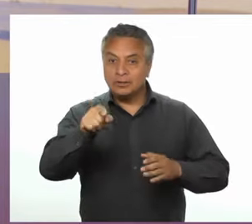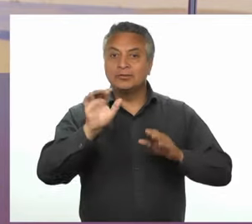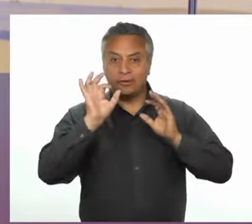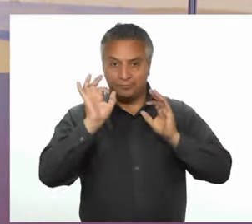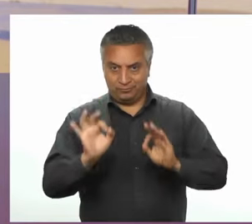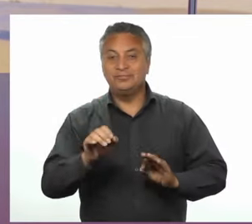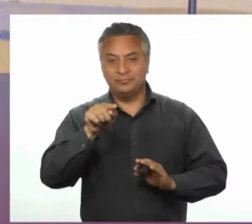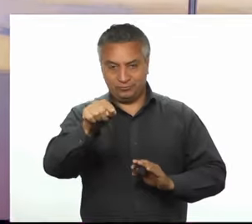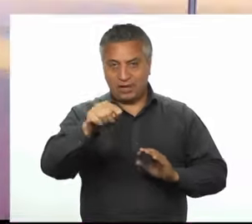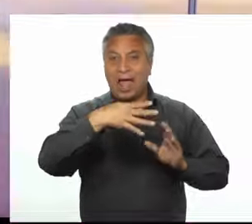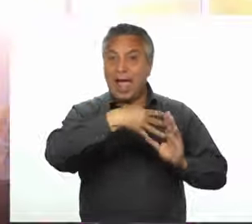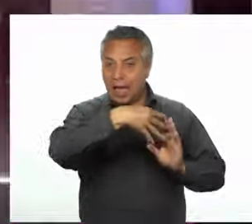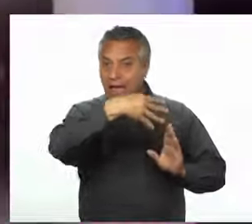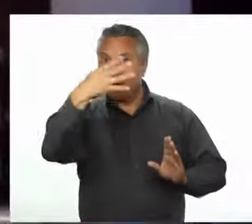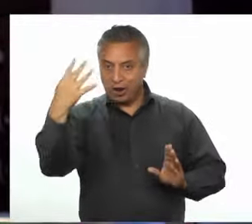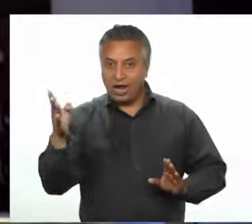iris.